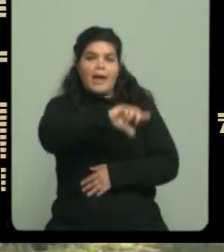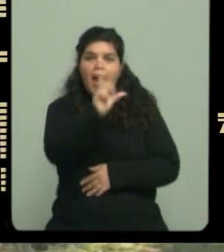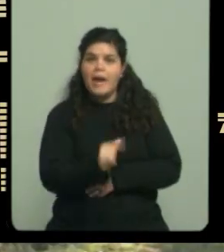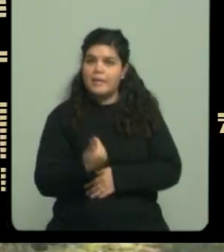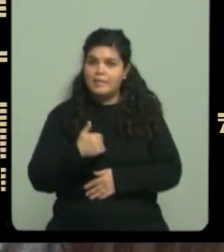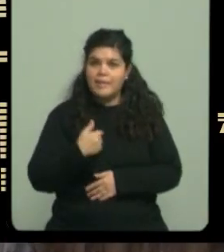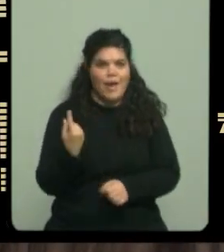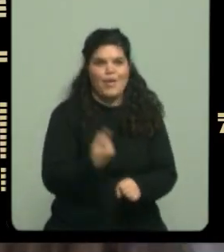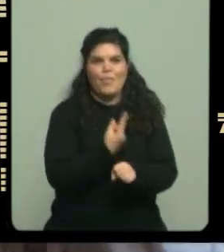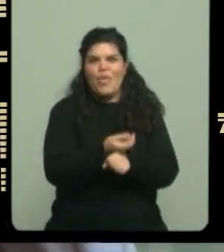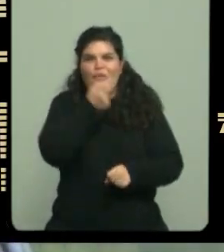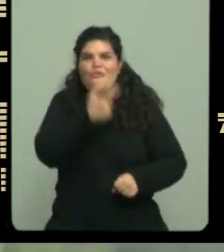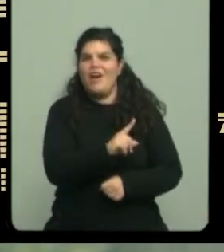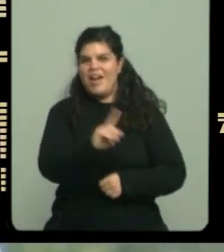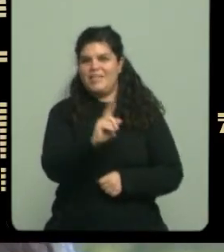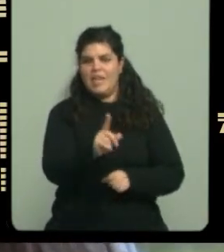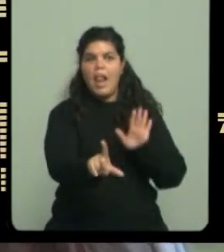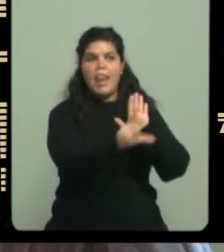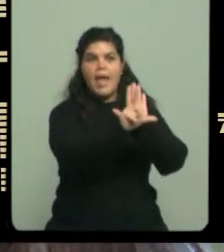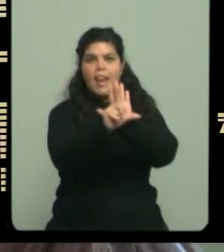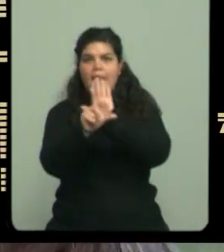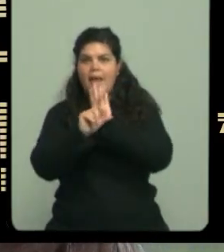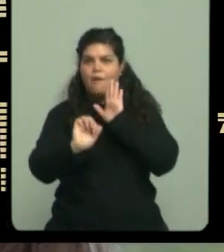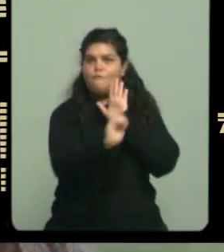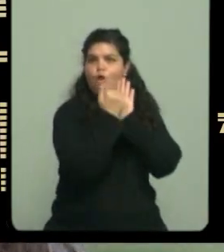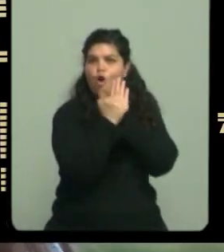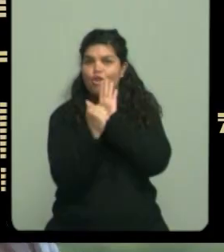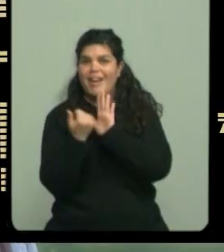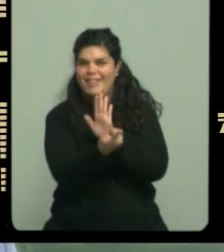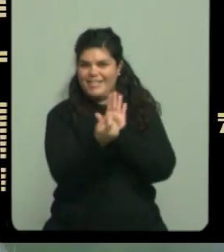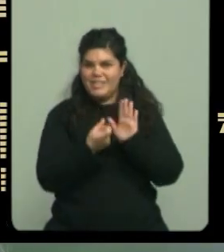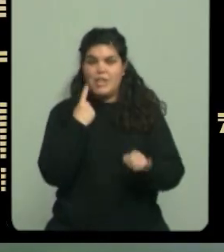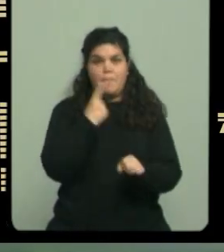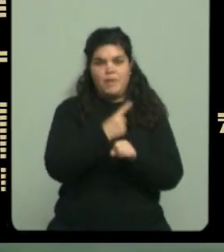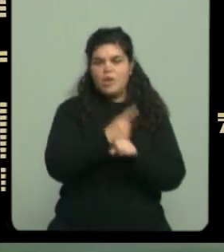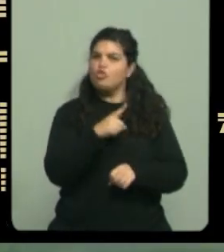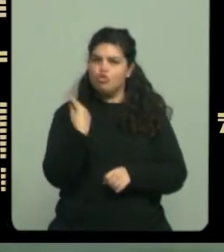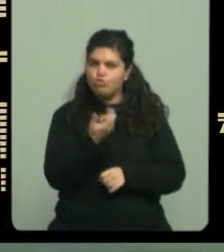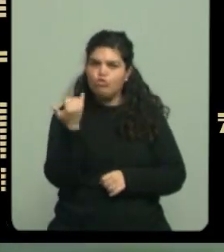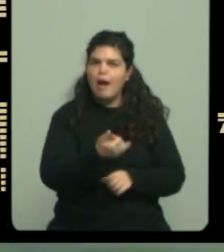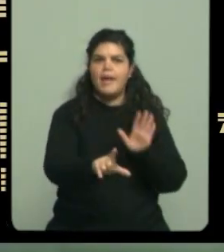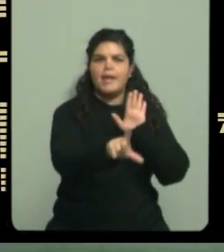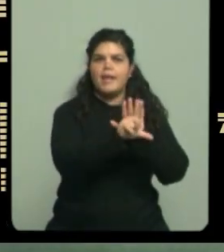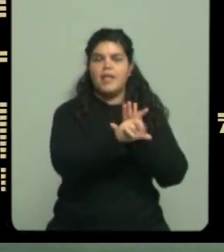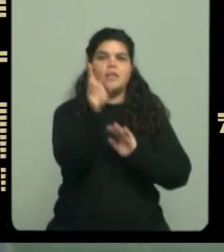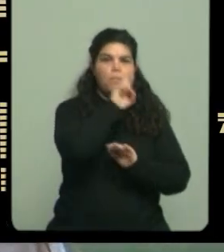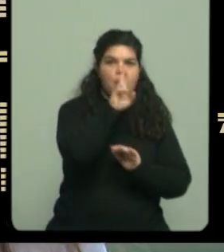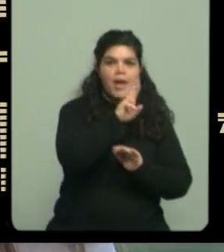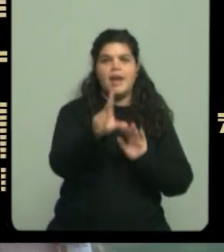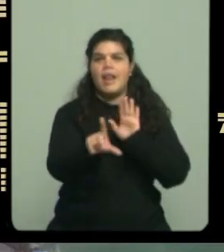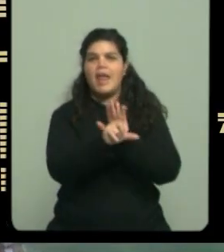poder generar retrocesos, tienen que derogar leyes vigentes. Tenemos una amplia normativa en protección de derechos de mujeres, de